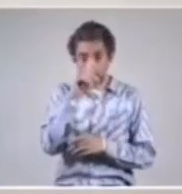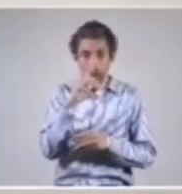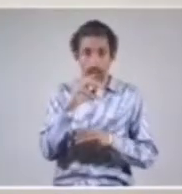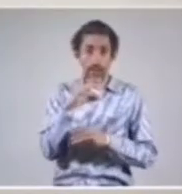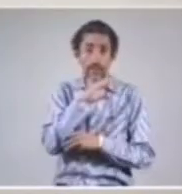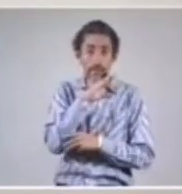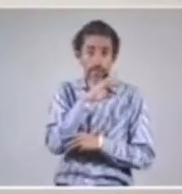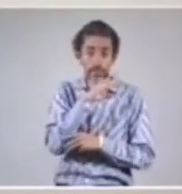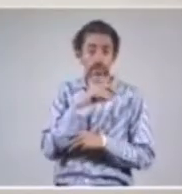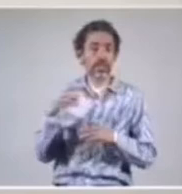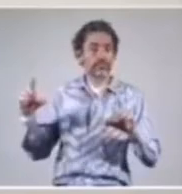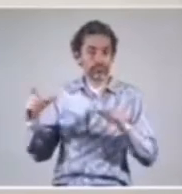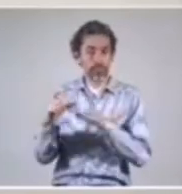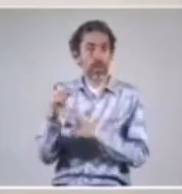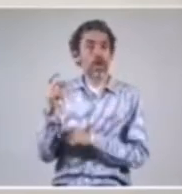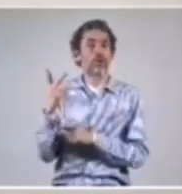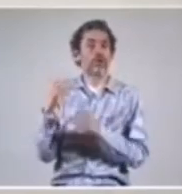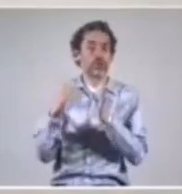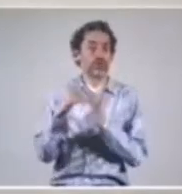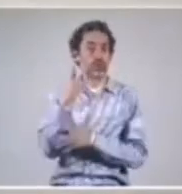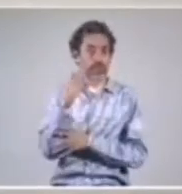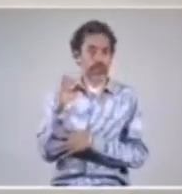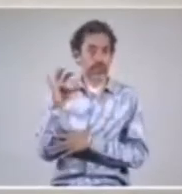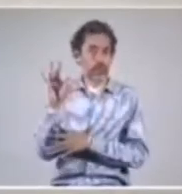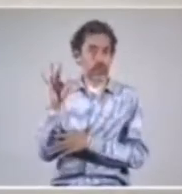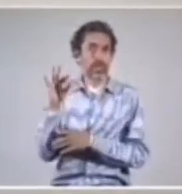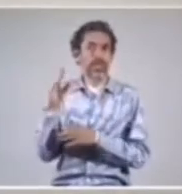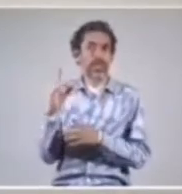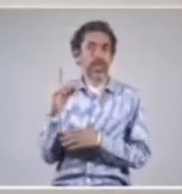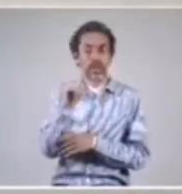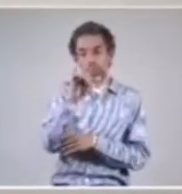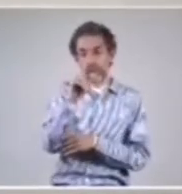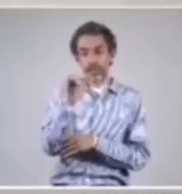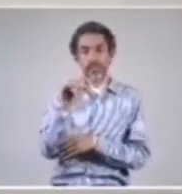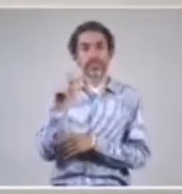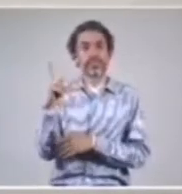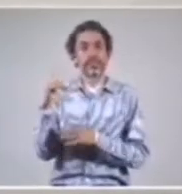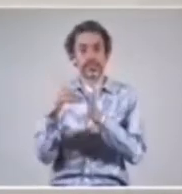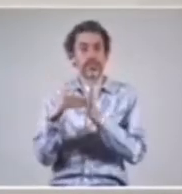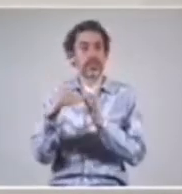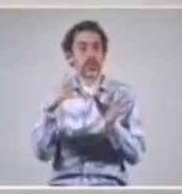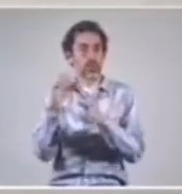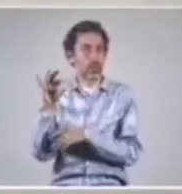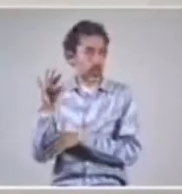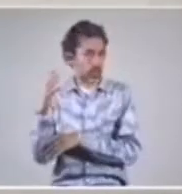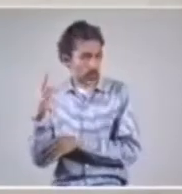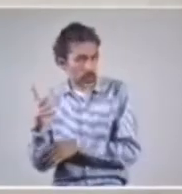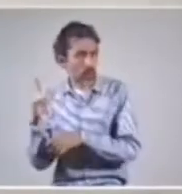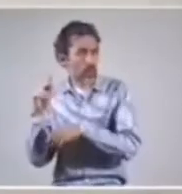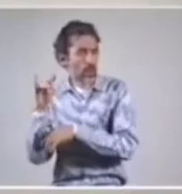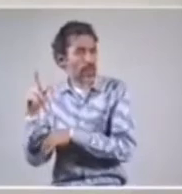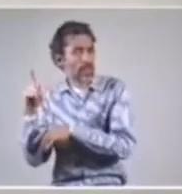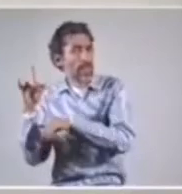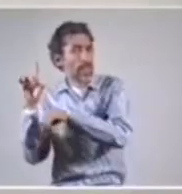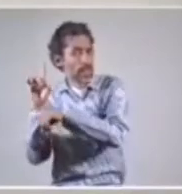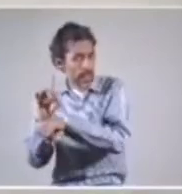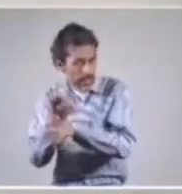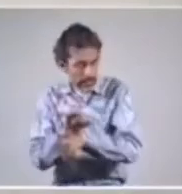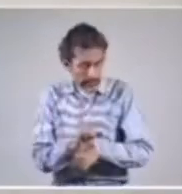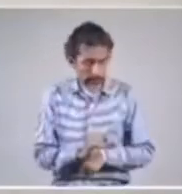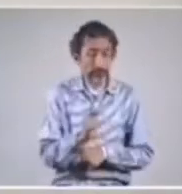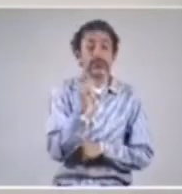de 8.540 toneladas diarias a 7.444 toneladas diarias, lo cual pues representa